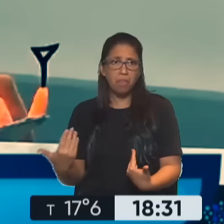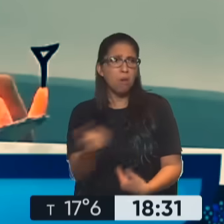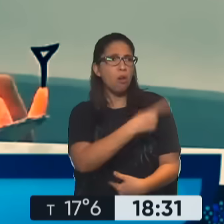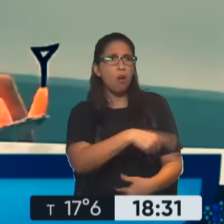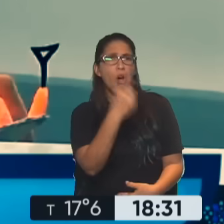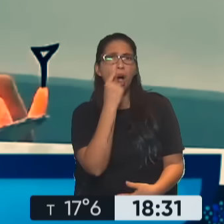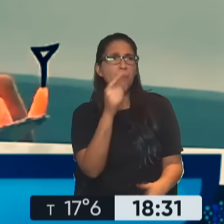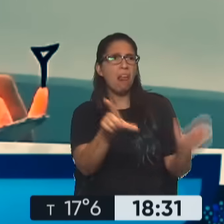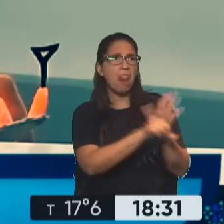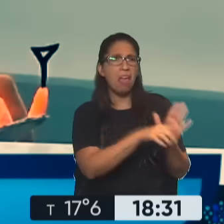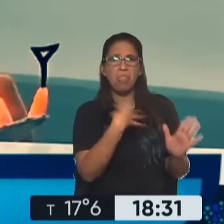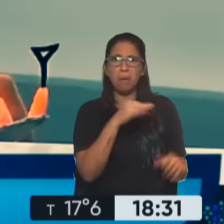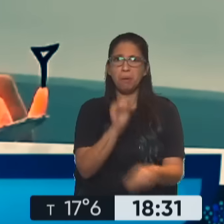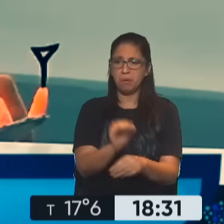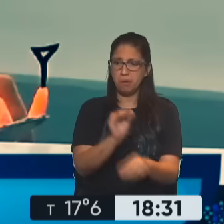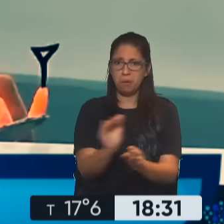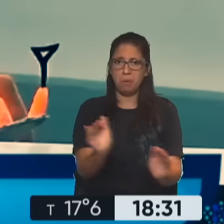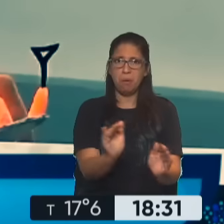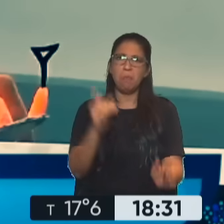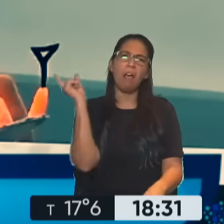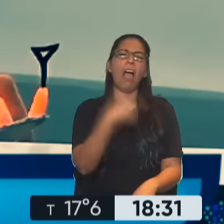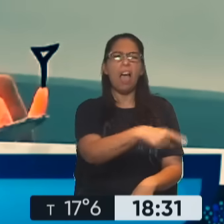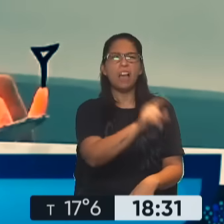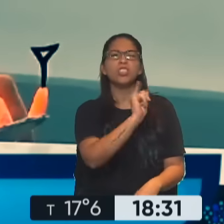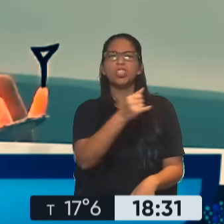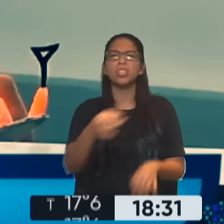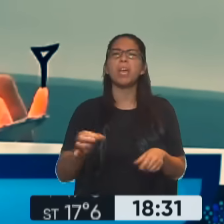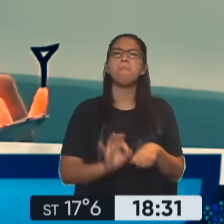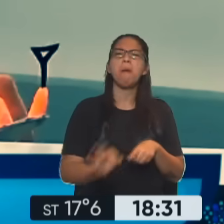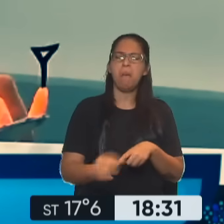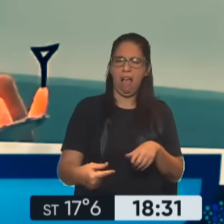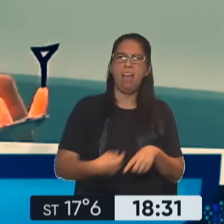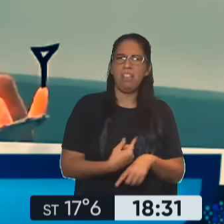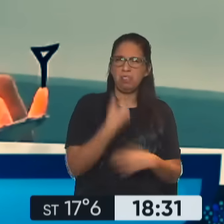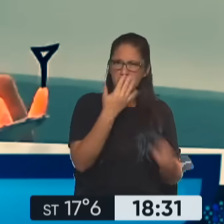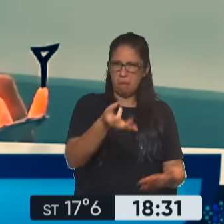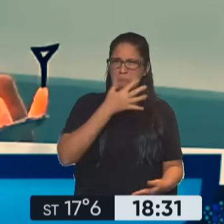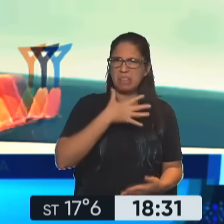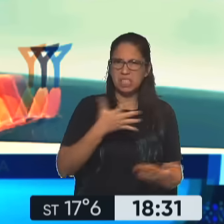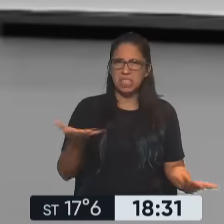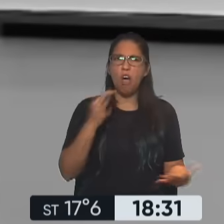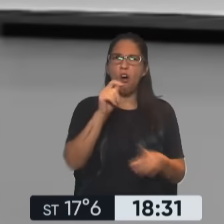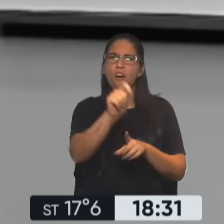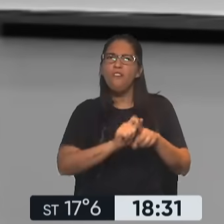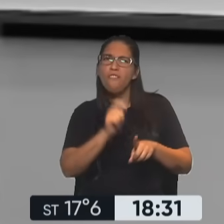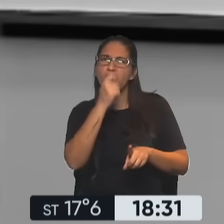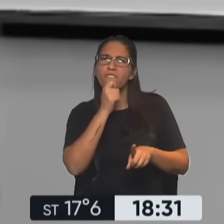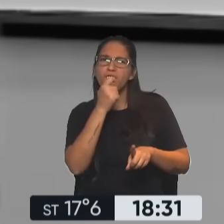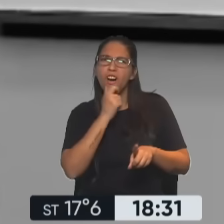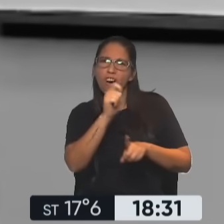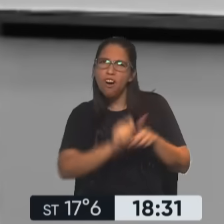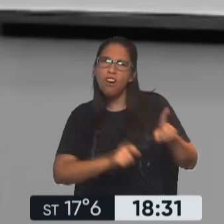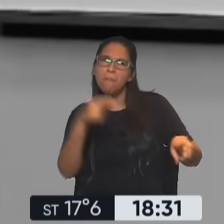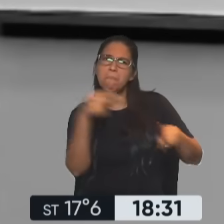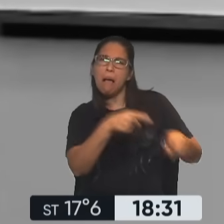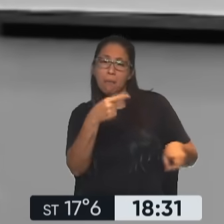ley tienen que mantener una criatura quizás? Porque le dijeron, sí, acá adentro que tomo la pastilla. No, o le pinchan un forro, porque hay muchas mujeres que